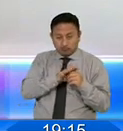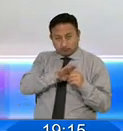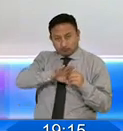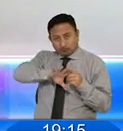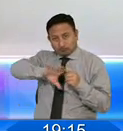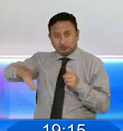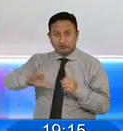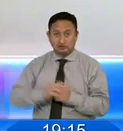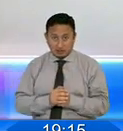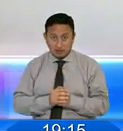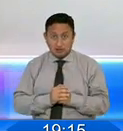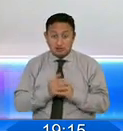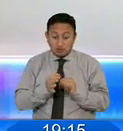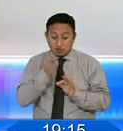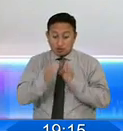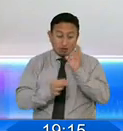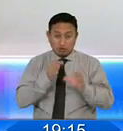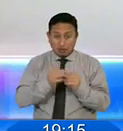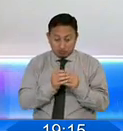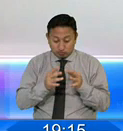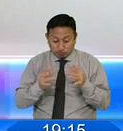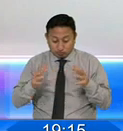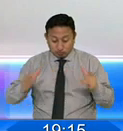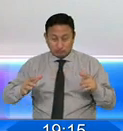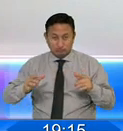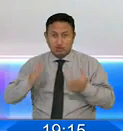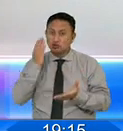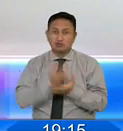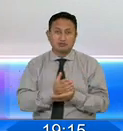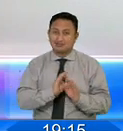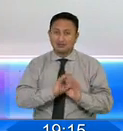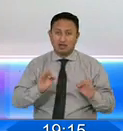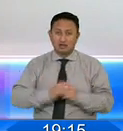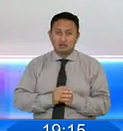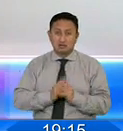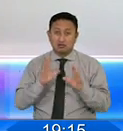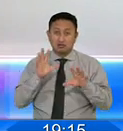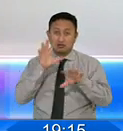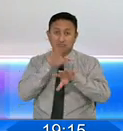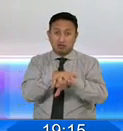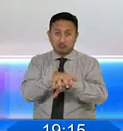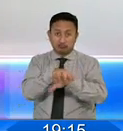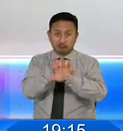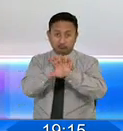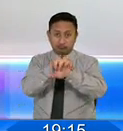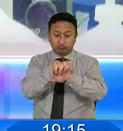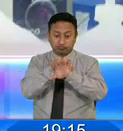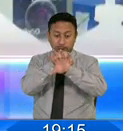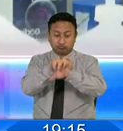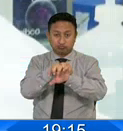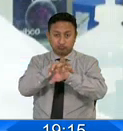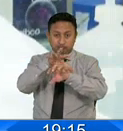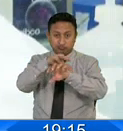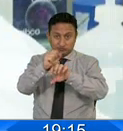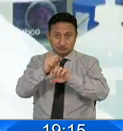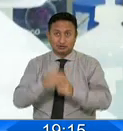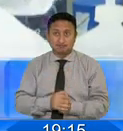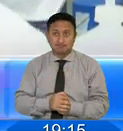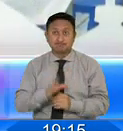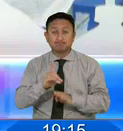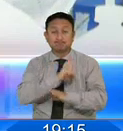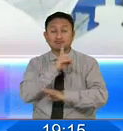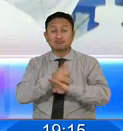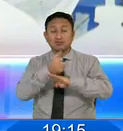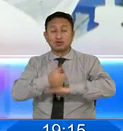específicamente las células que están en la vía respiratoria el director ejecutivo de la